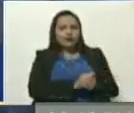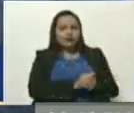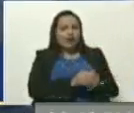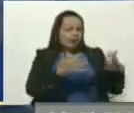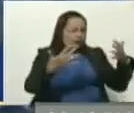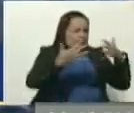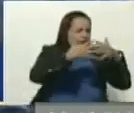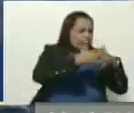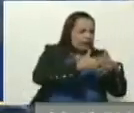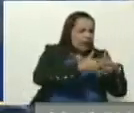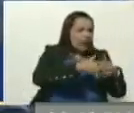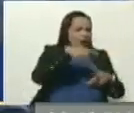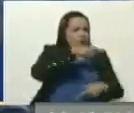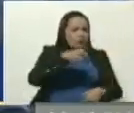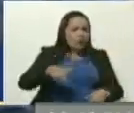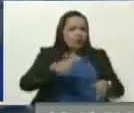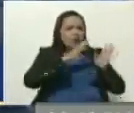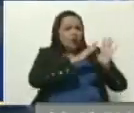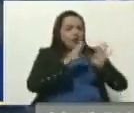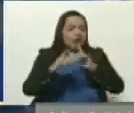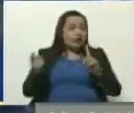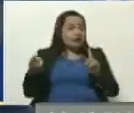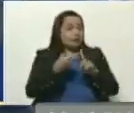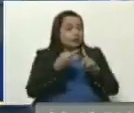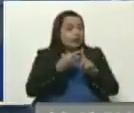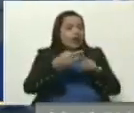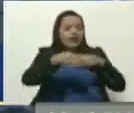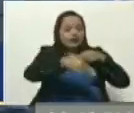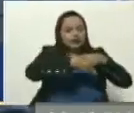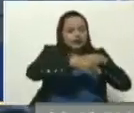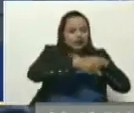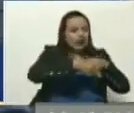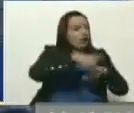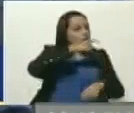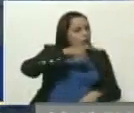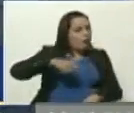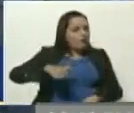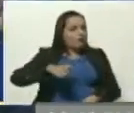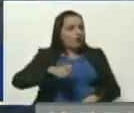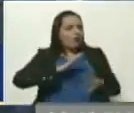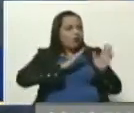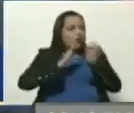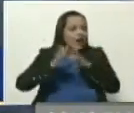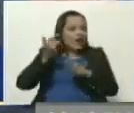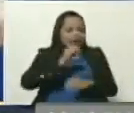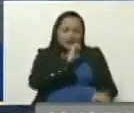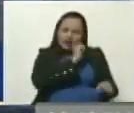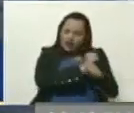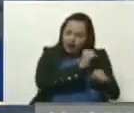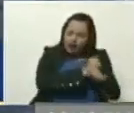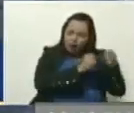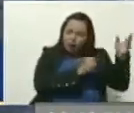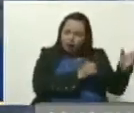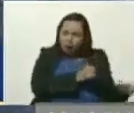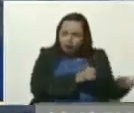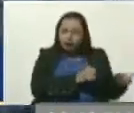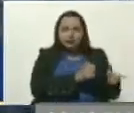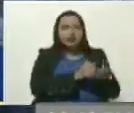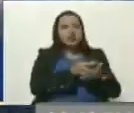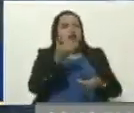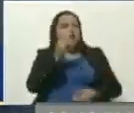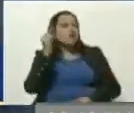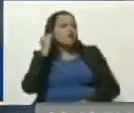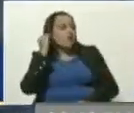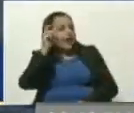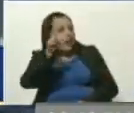imbricarlos en el pueblo organizado, que es la principal red social que existe, nuestro pueblo organizado. Donde están los trabajadores, donde están las mujeres,